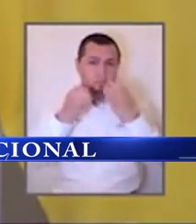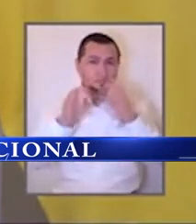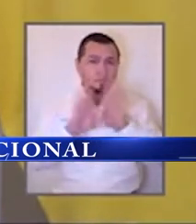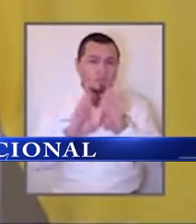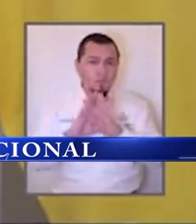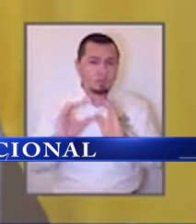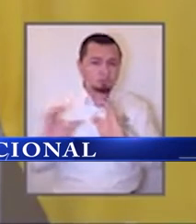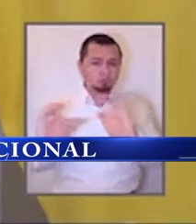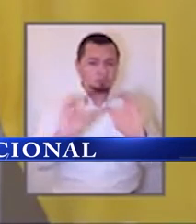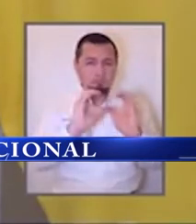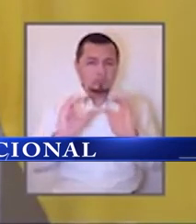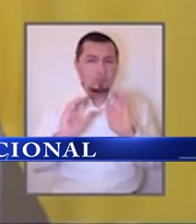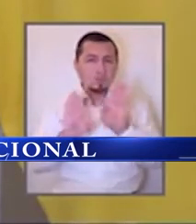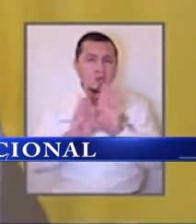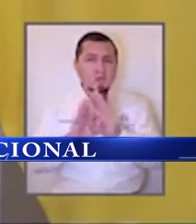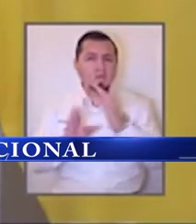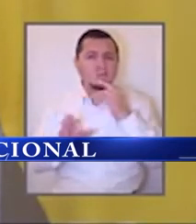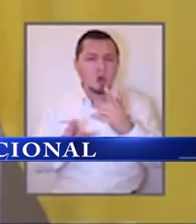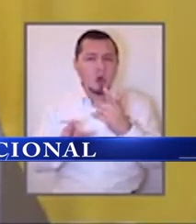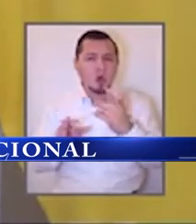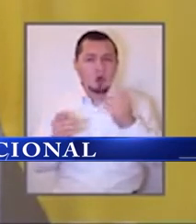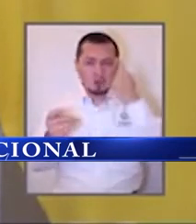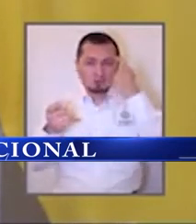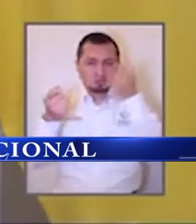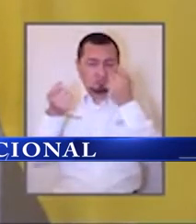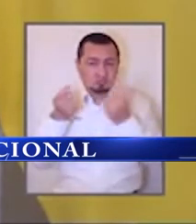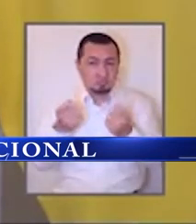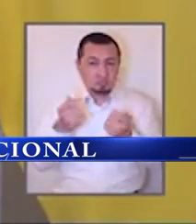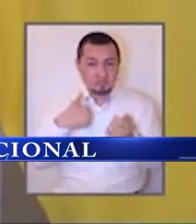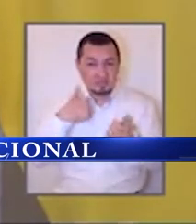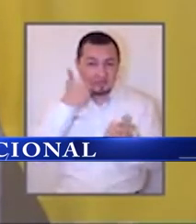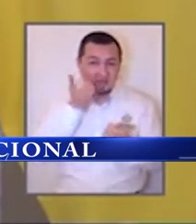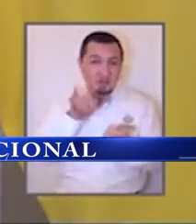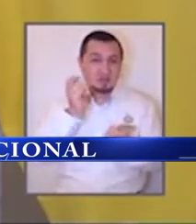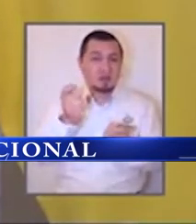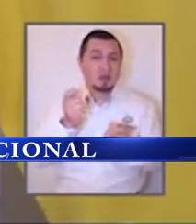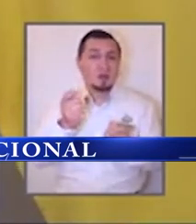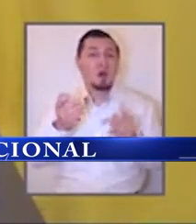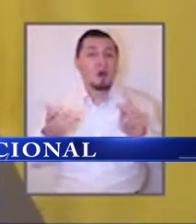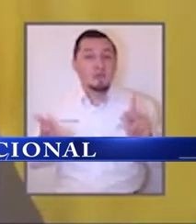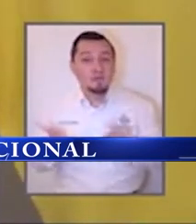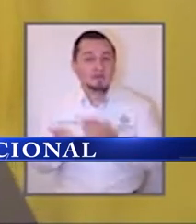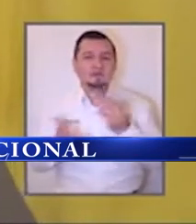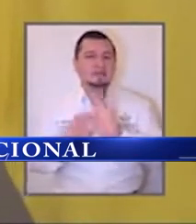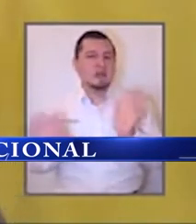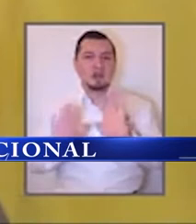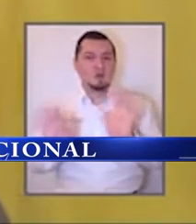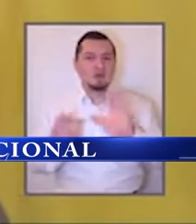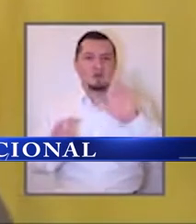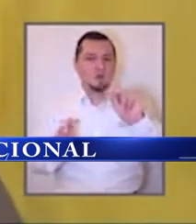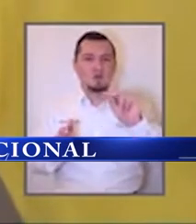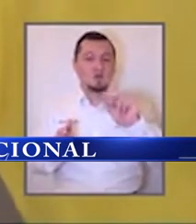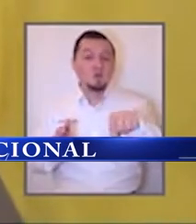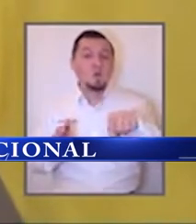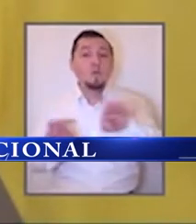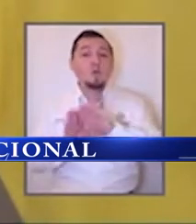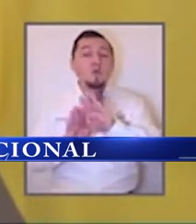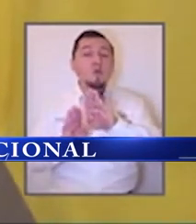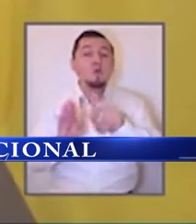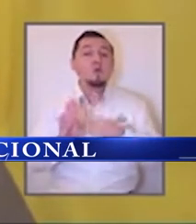tomará otra ruta, se diseñará un nuevo mecanismo, una nueva estrategia. Lo que queremos es no tener que volver a parar,